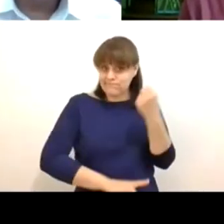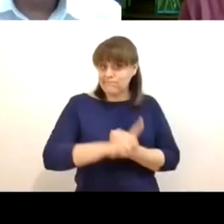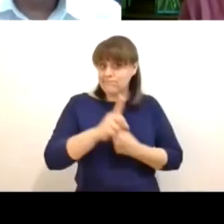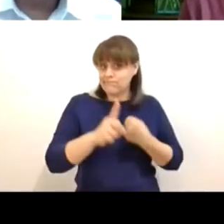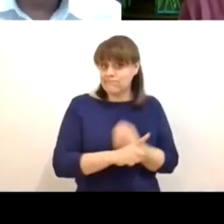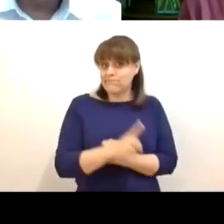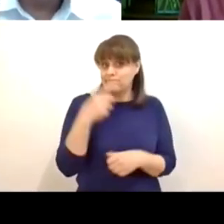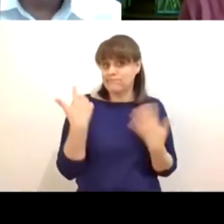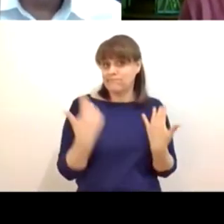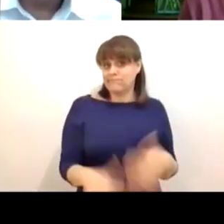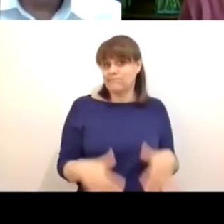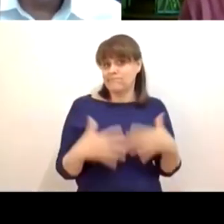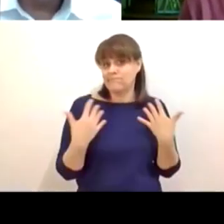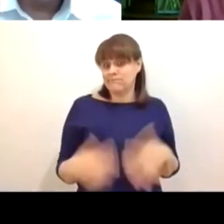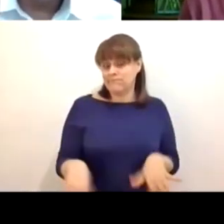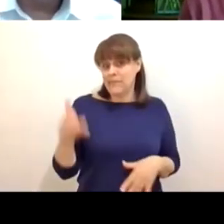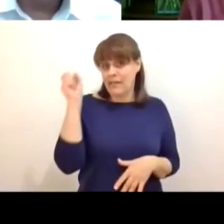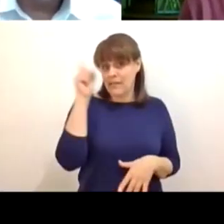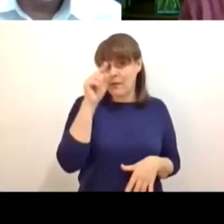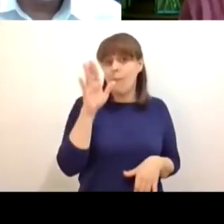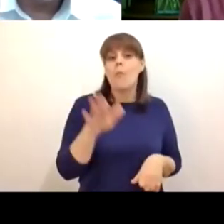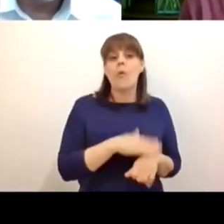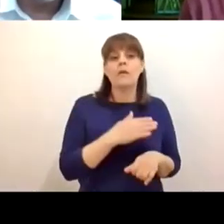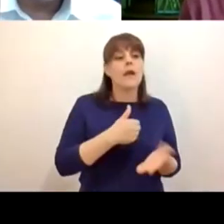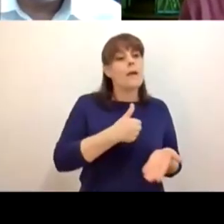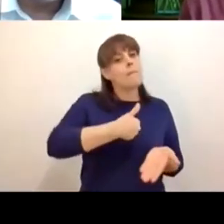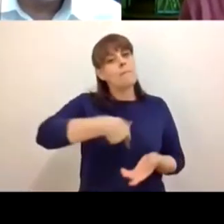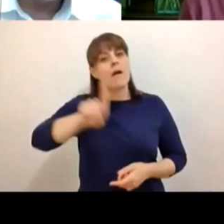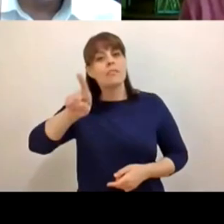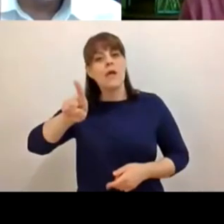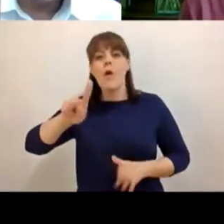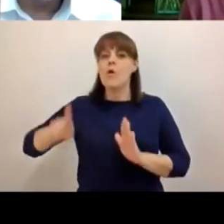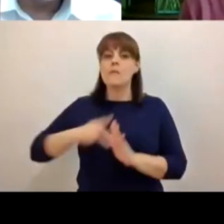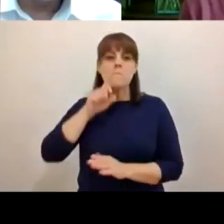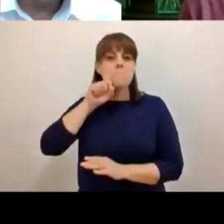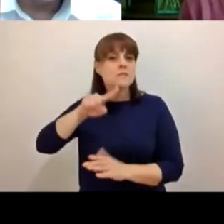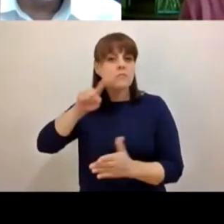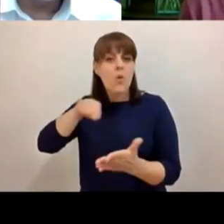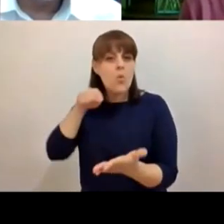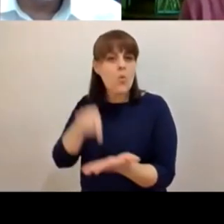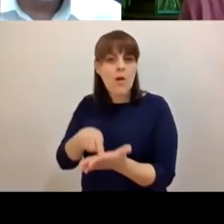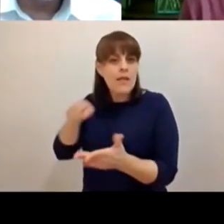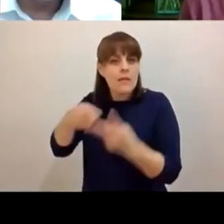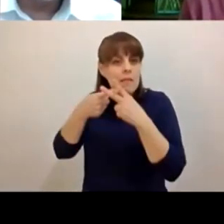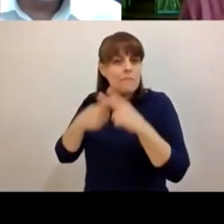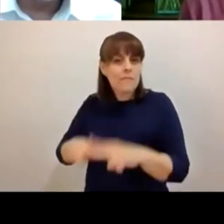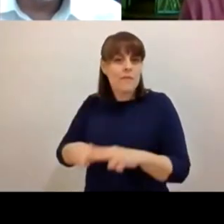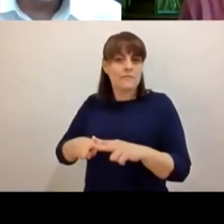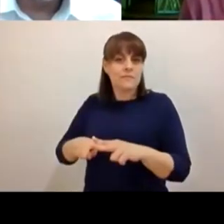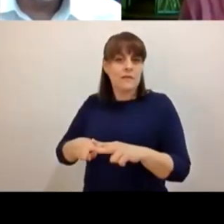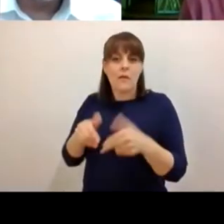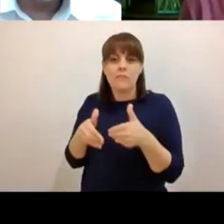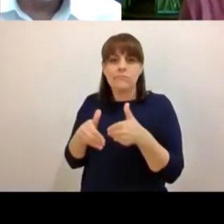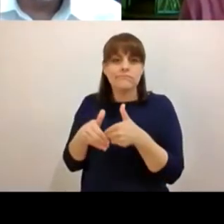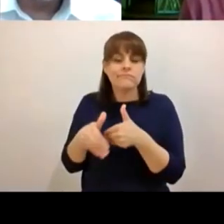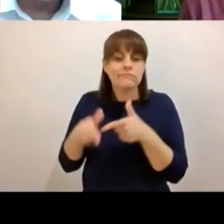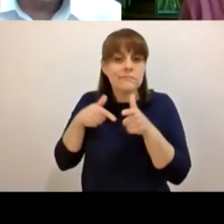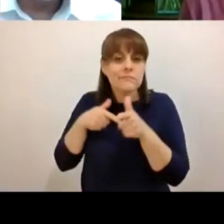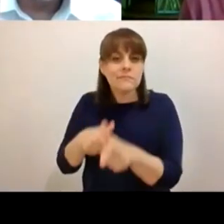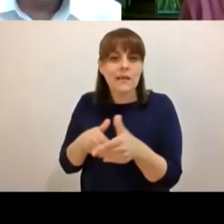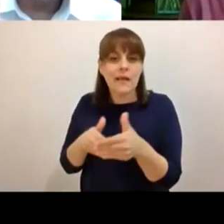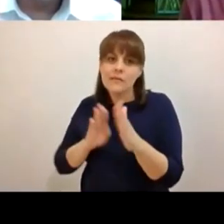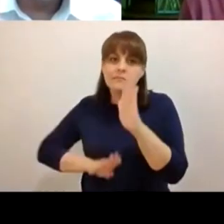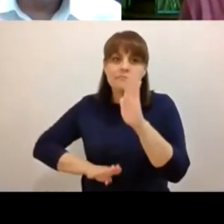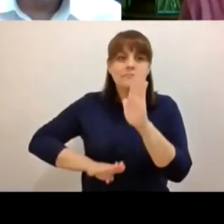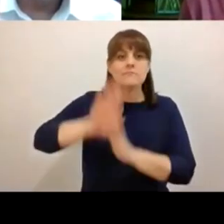estamos regresando a estos chavos a un lugar donde salir adelante es prácticamente imposible, ¿no? Y tenemos que